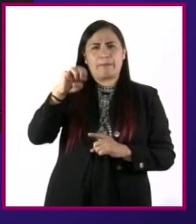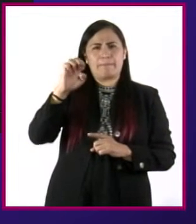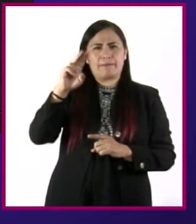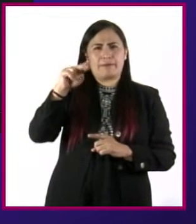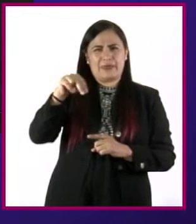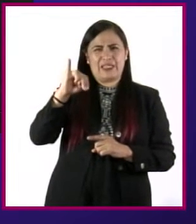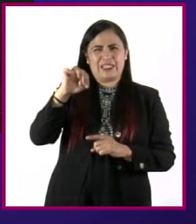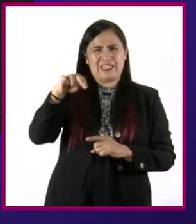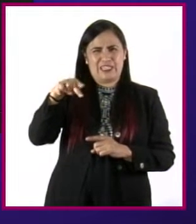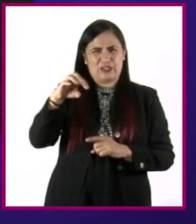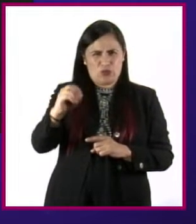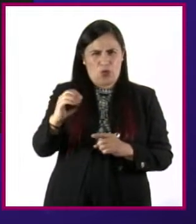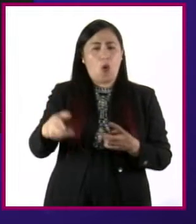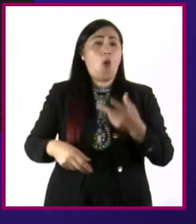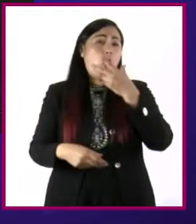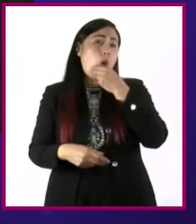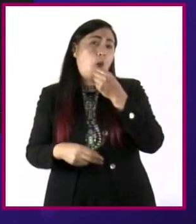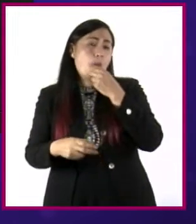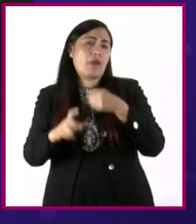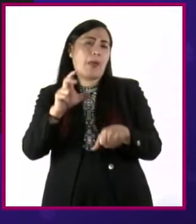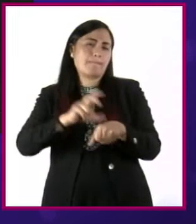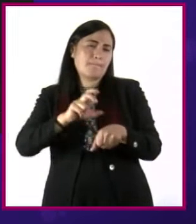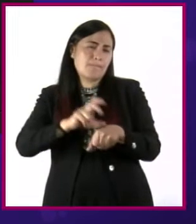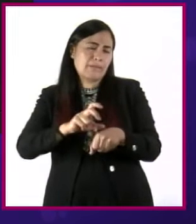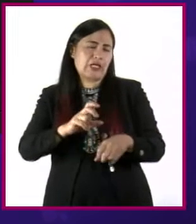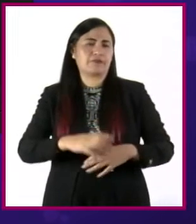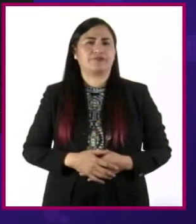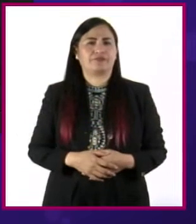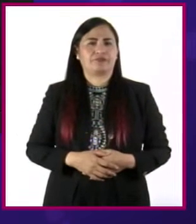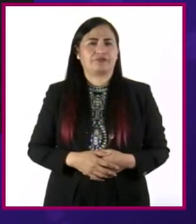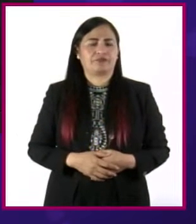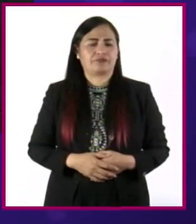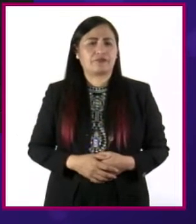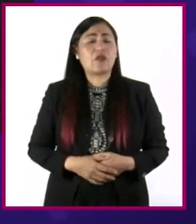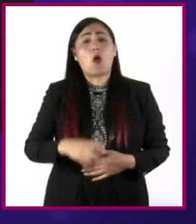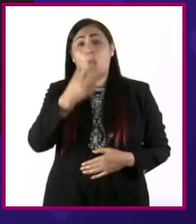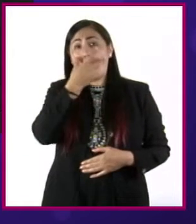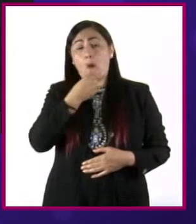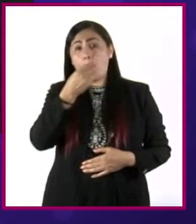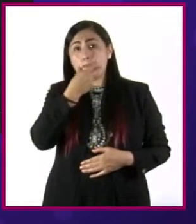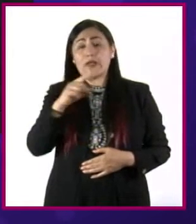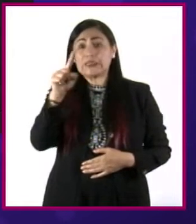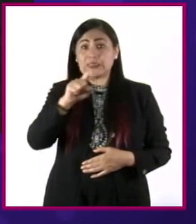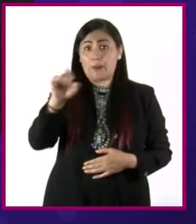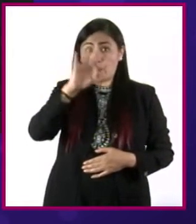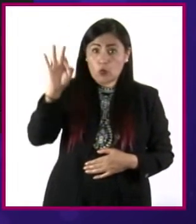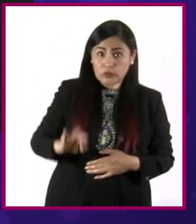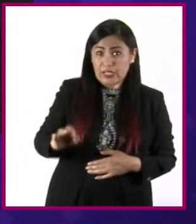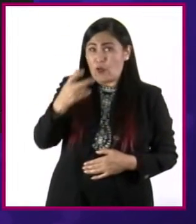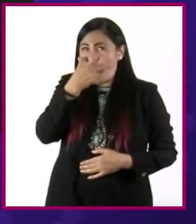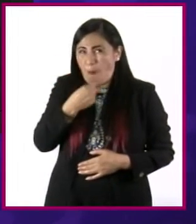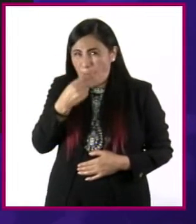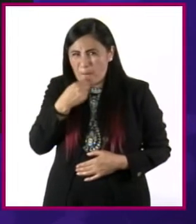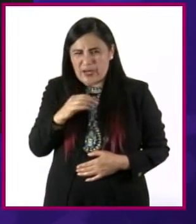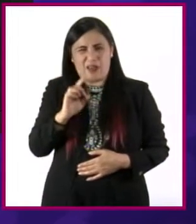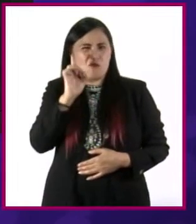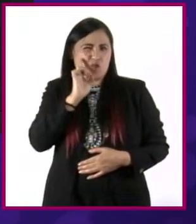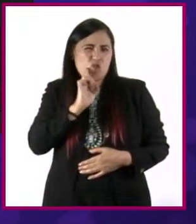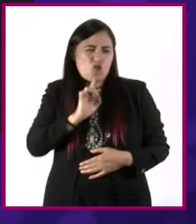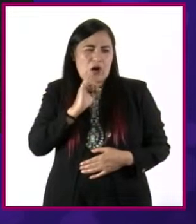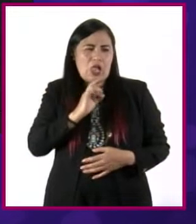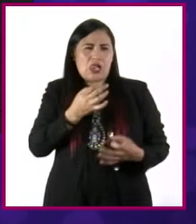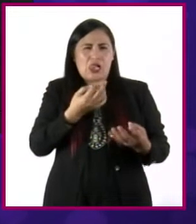masculino. Esto no significa que un hombre sea 100% masculino y deje de lado lo femenino, solo que en este tipo